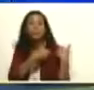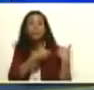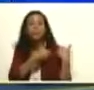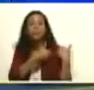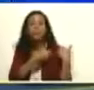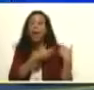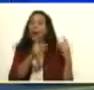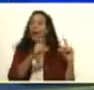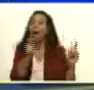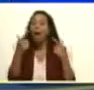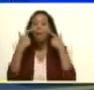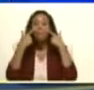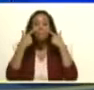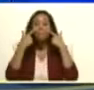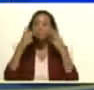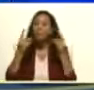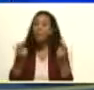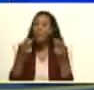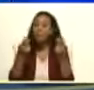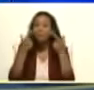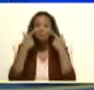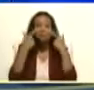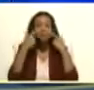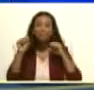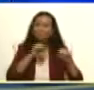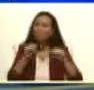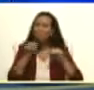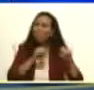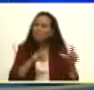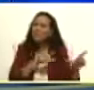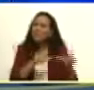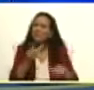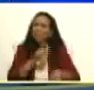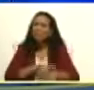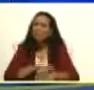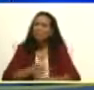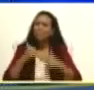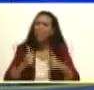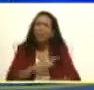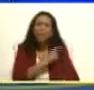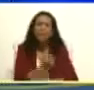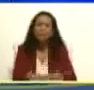Pilas máximas de movilización y activación.